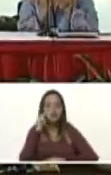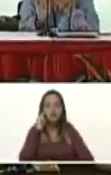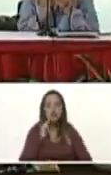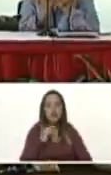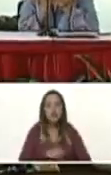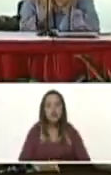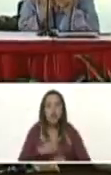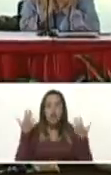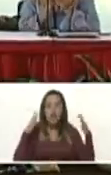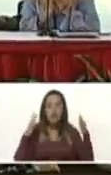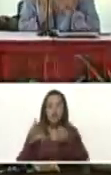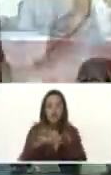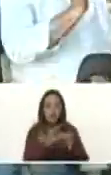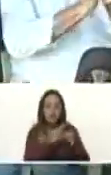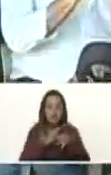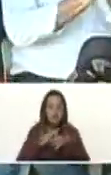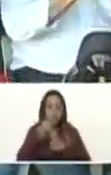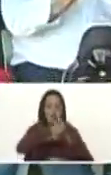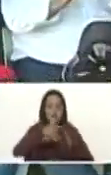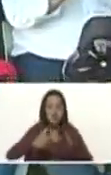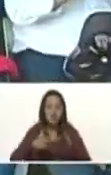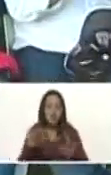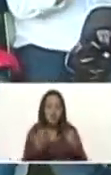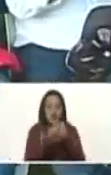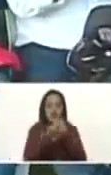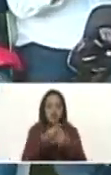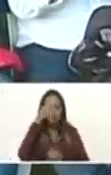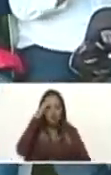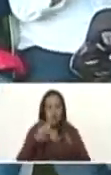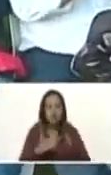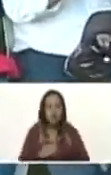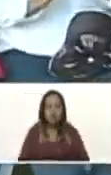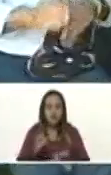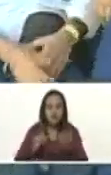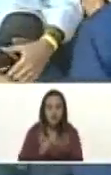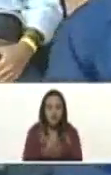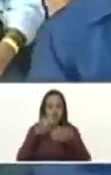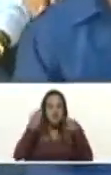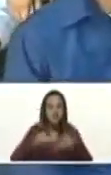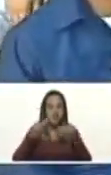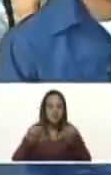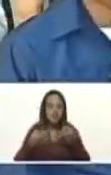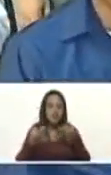Cívico-Militar y a nuestra Fuerza Armada Nacional Bolivariana. ¡Leales siempre!